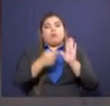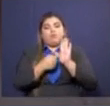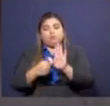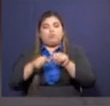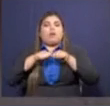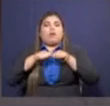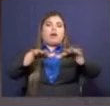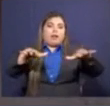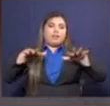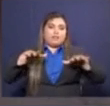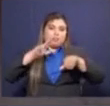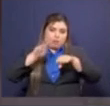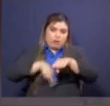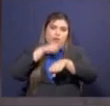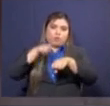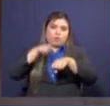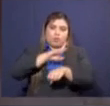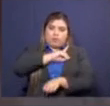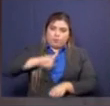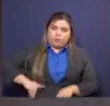la Asamblea Nacional.